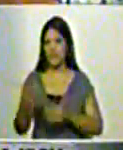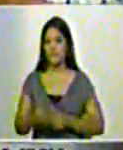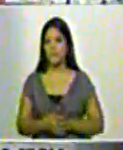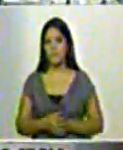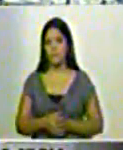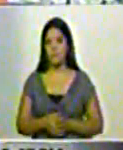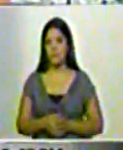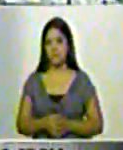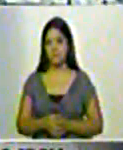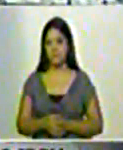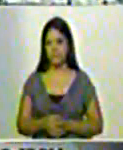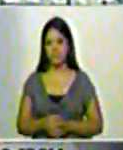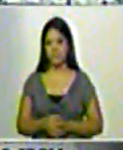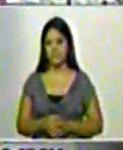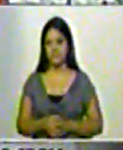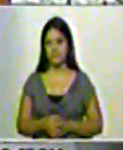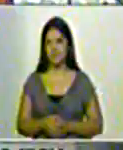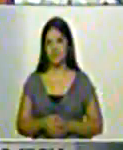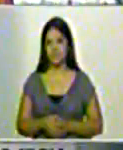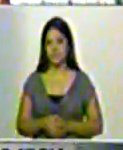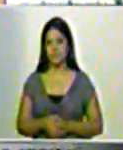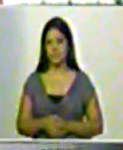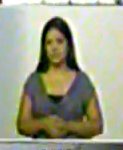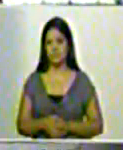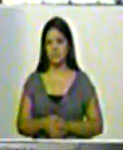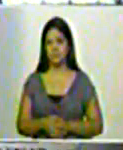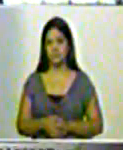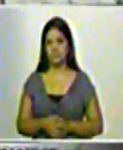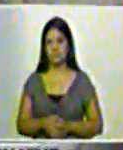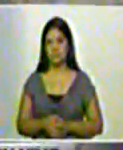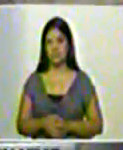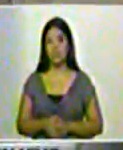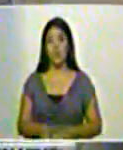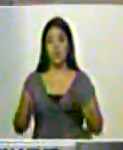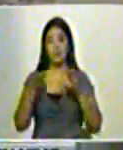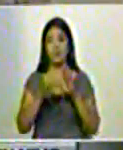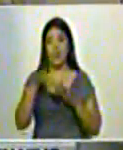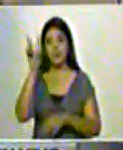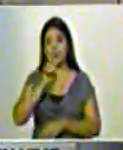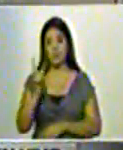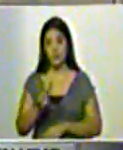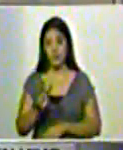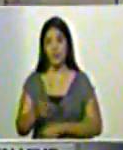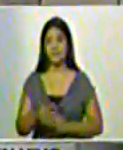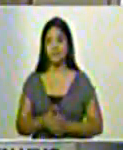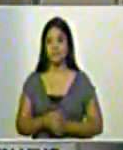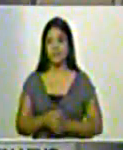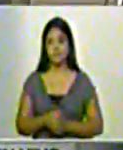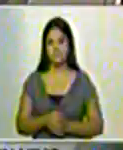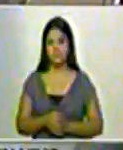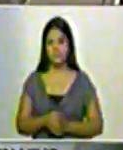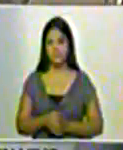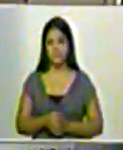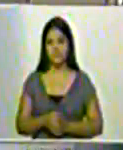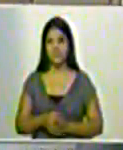Está. Aquí está, Unidad Venezuela. Unidad Venezuela. El simulacro electoral,